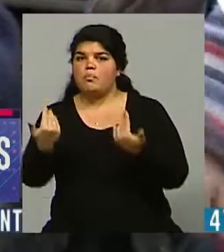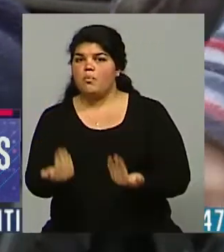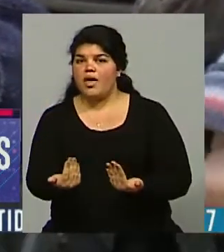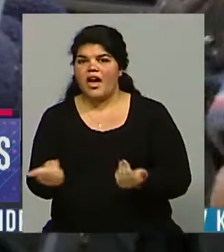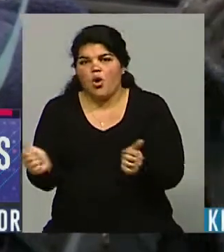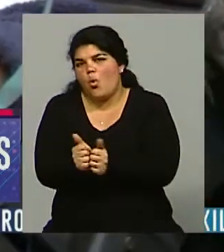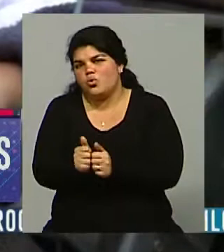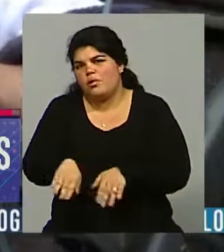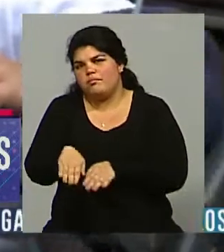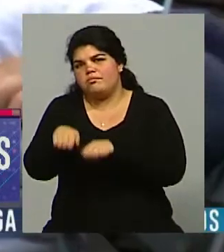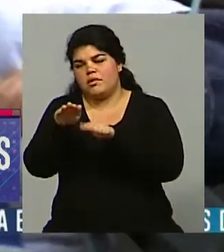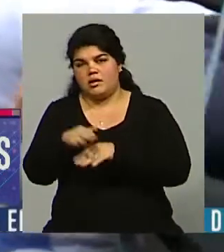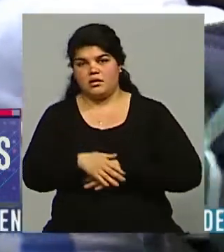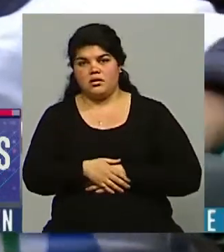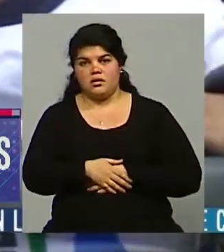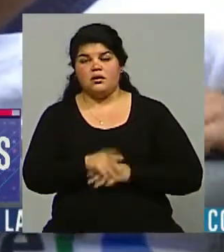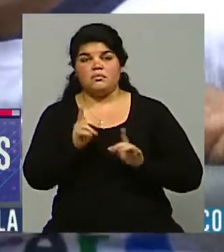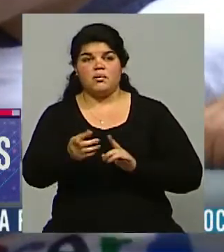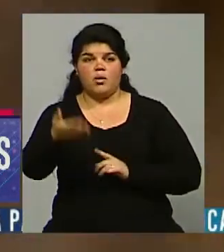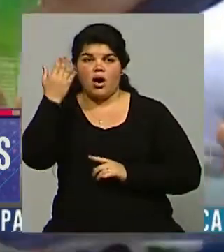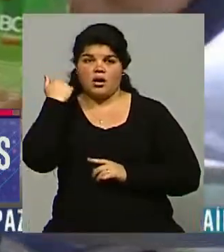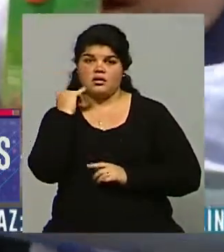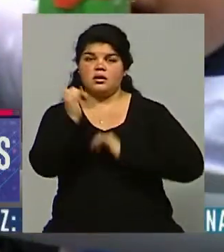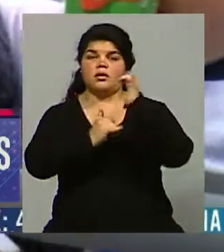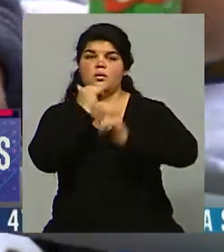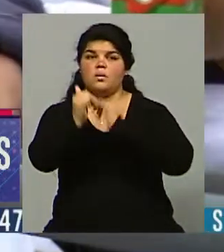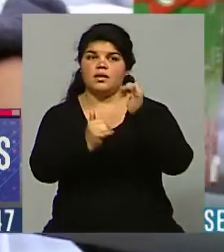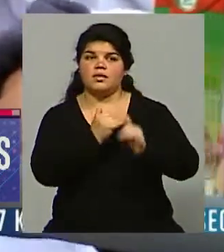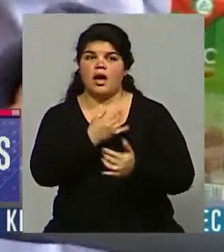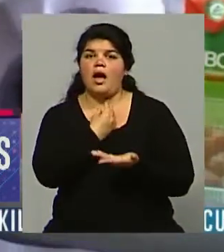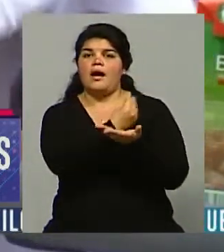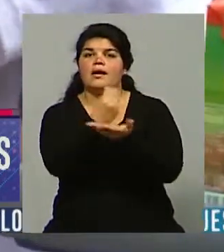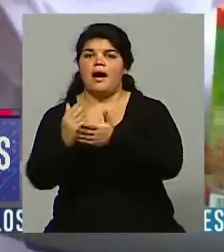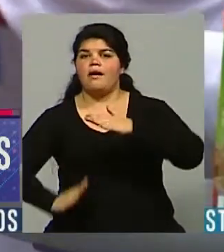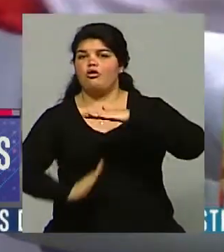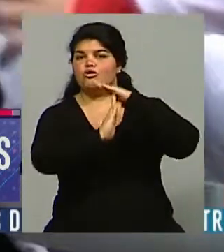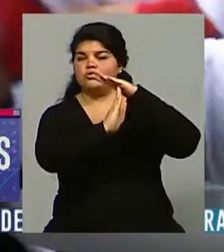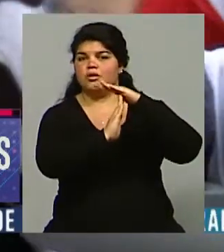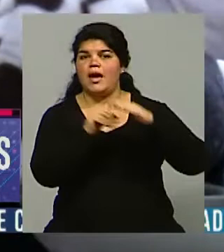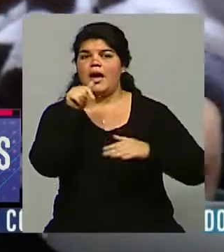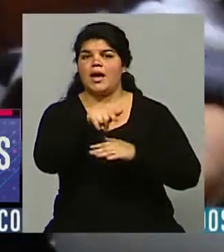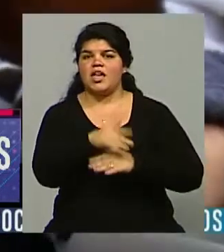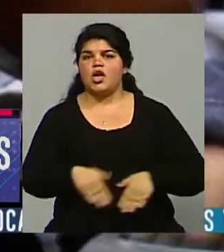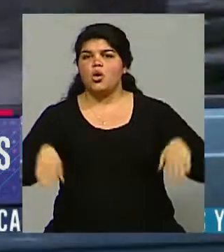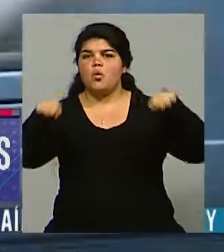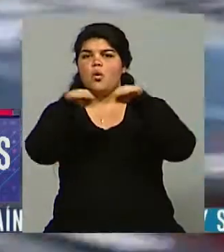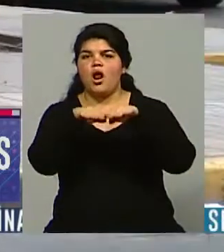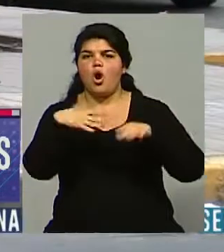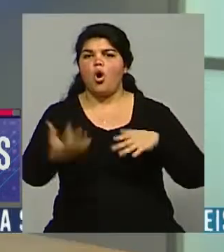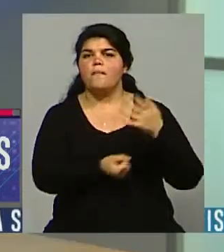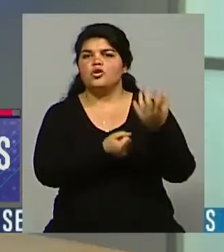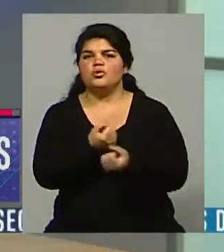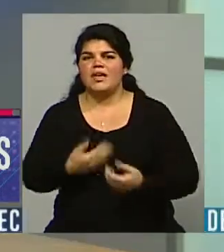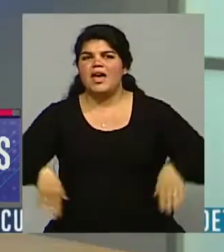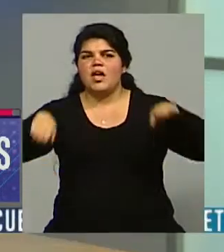evidentemente, cuando hablábamos también recién de los cargos jerárquicos, la igualdad de oportunidades sigue siendo un